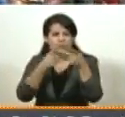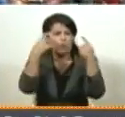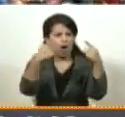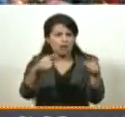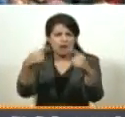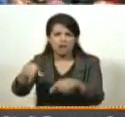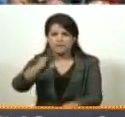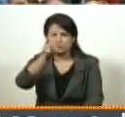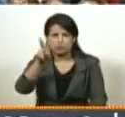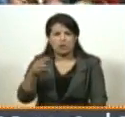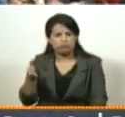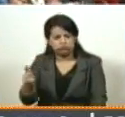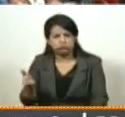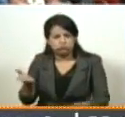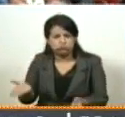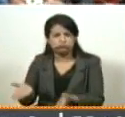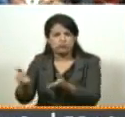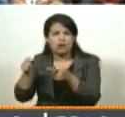acuerdo